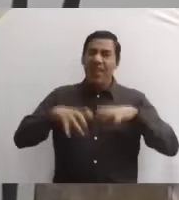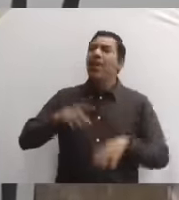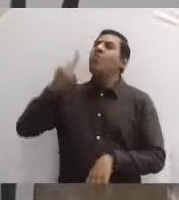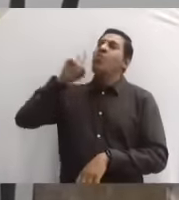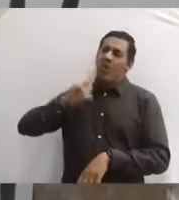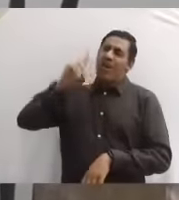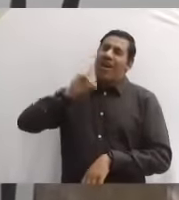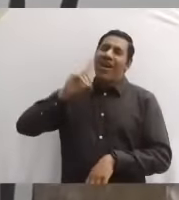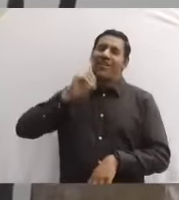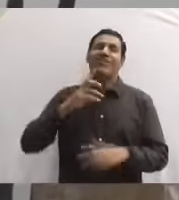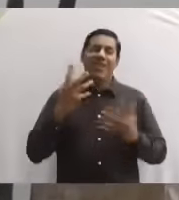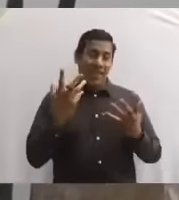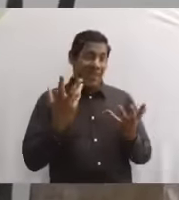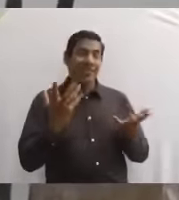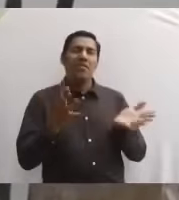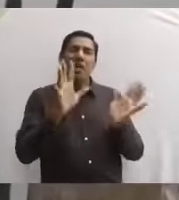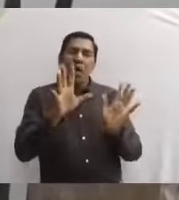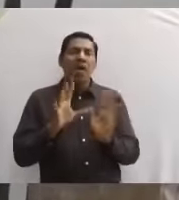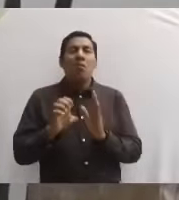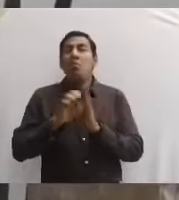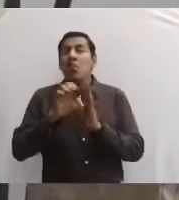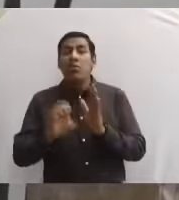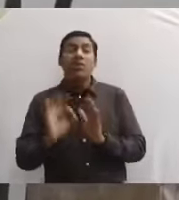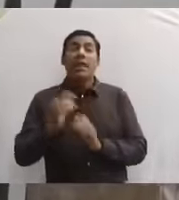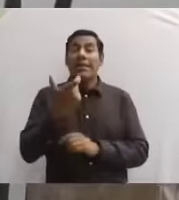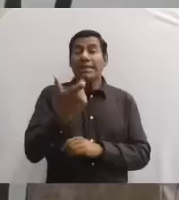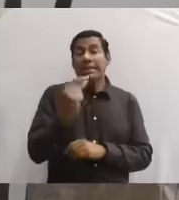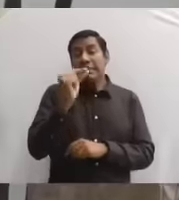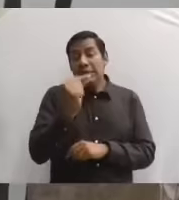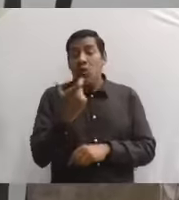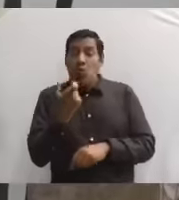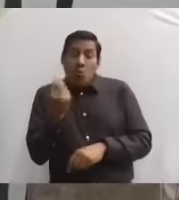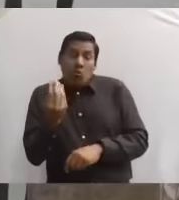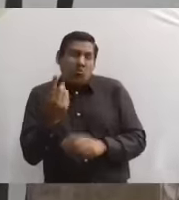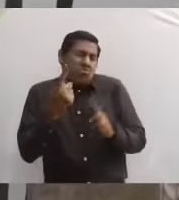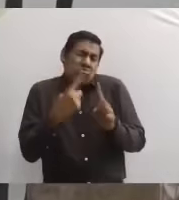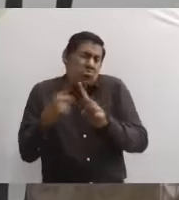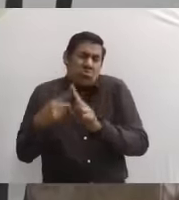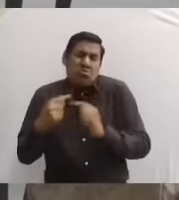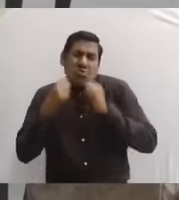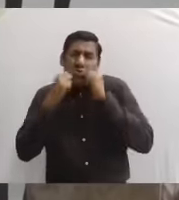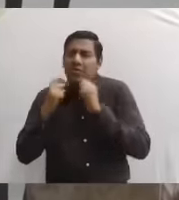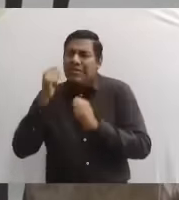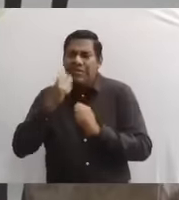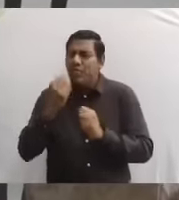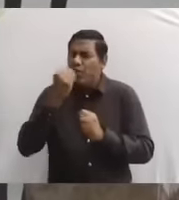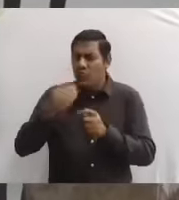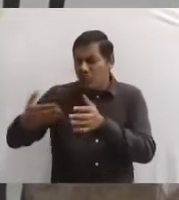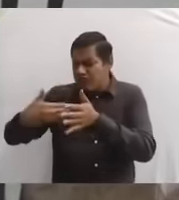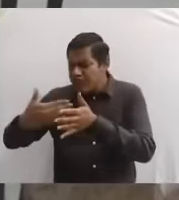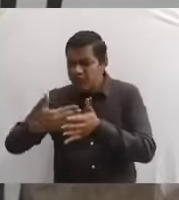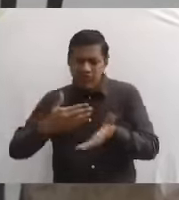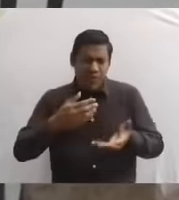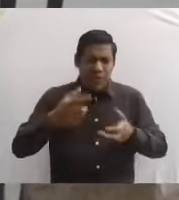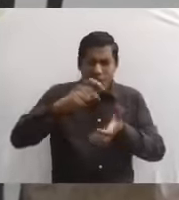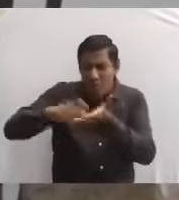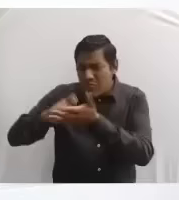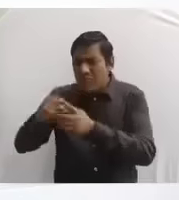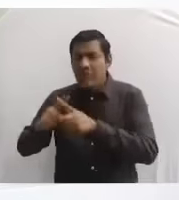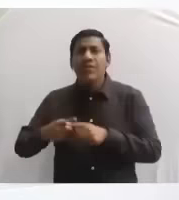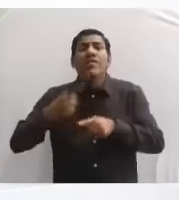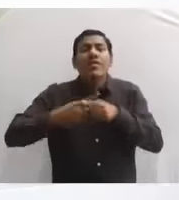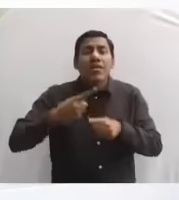Quien pase lo que pase, haya recursos, no haya recursos, garantiza que haya comida en la mesa.